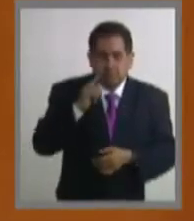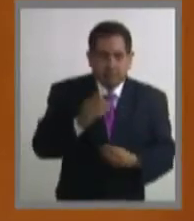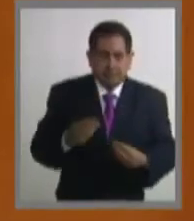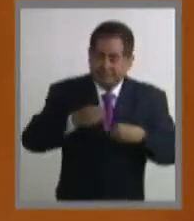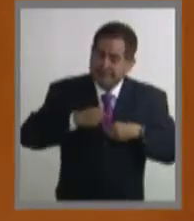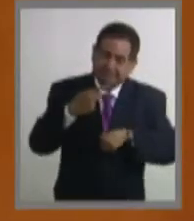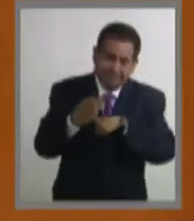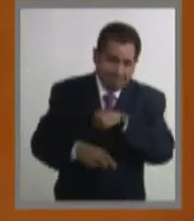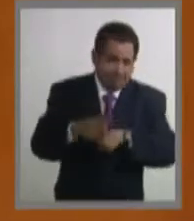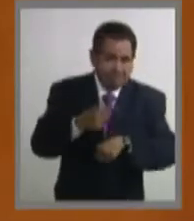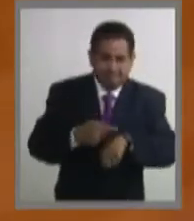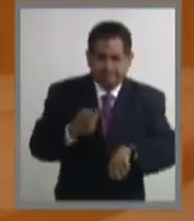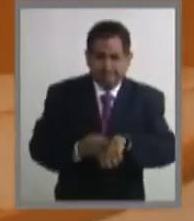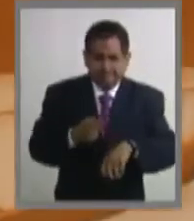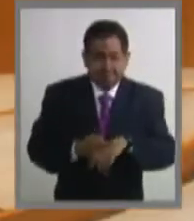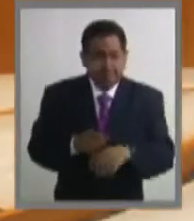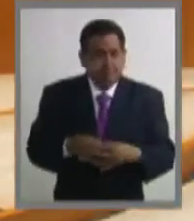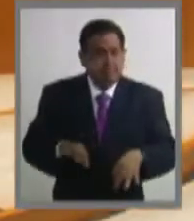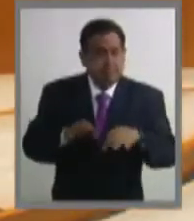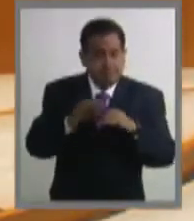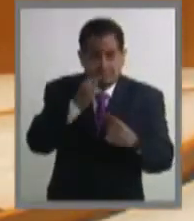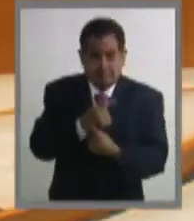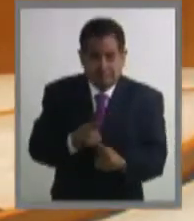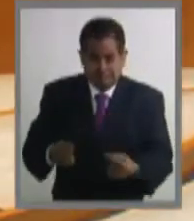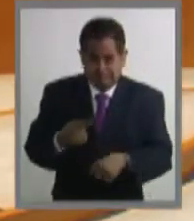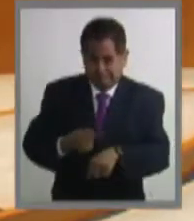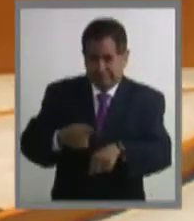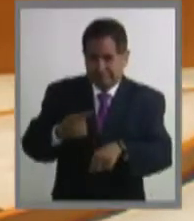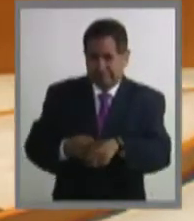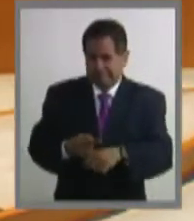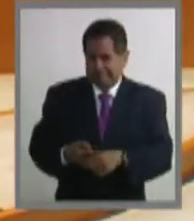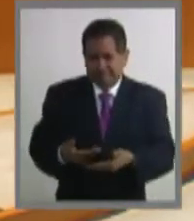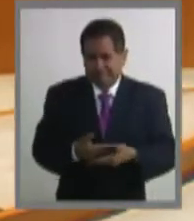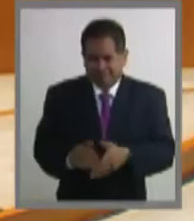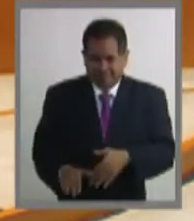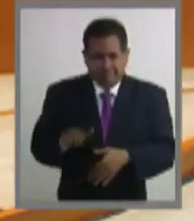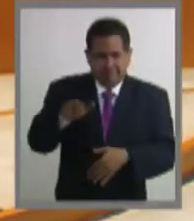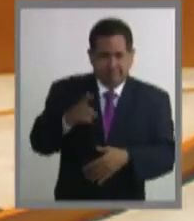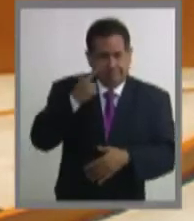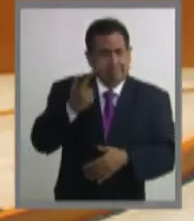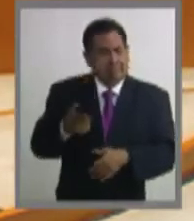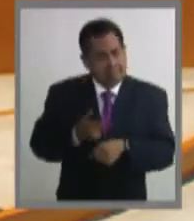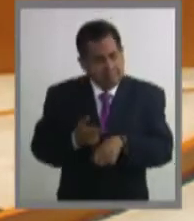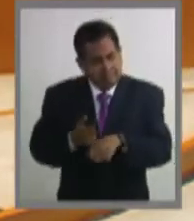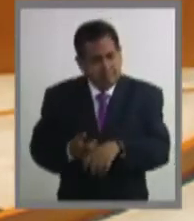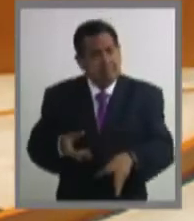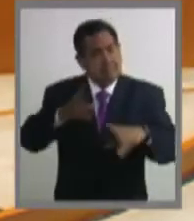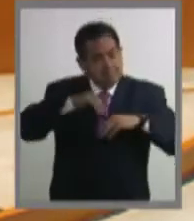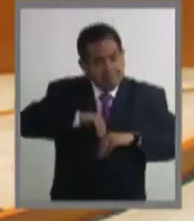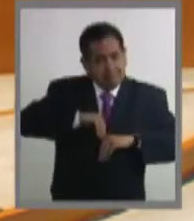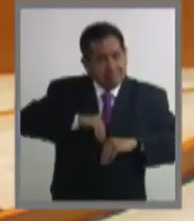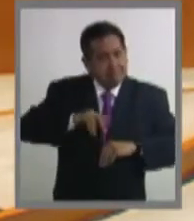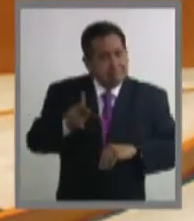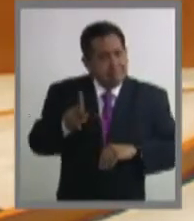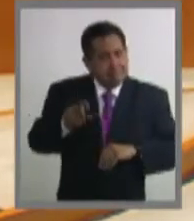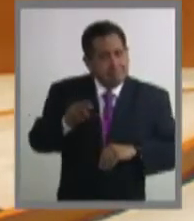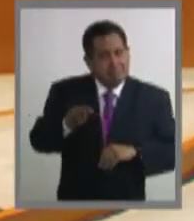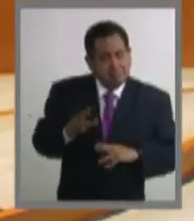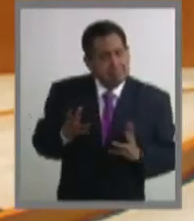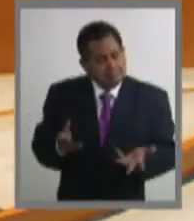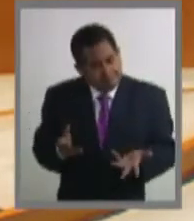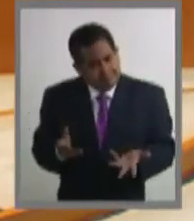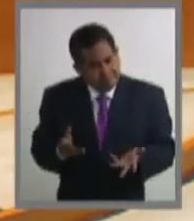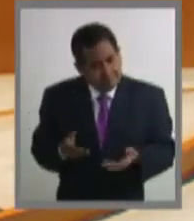mucho daño, especialmente a los niños en los primeros años, y muchos de ellos están contaminados de plomo. Pero